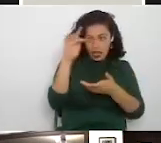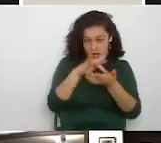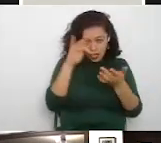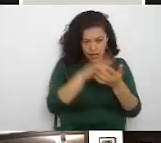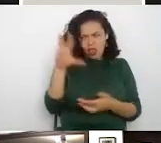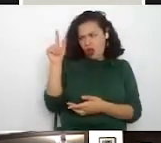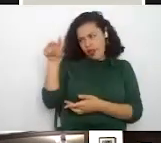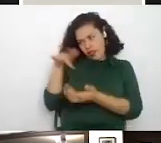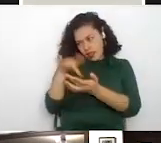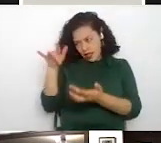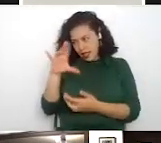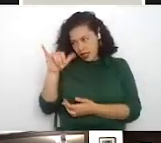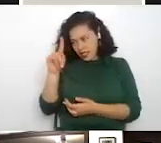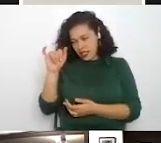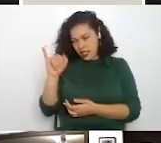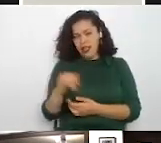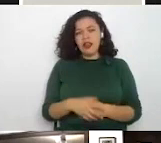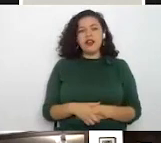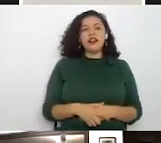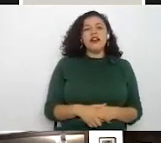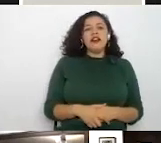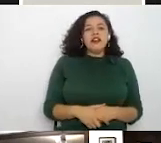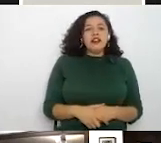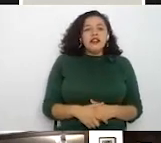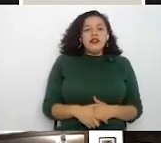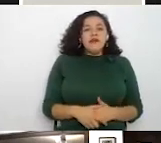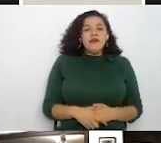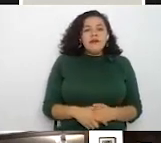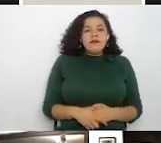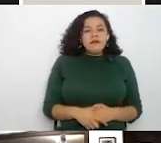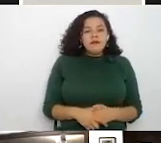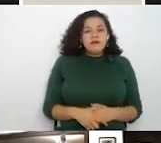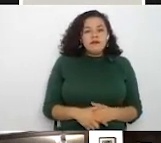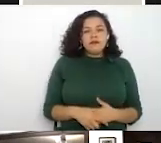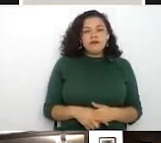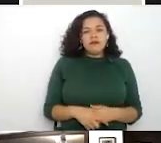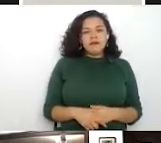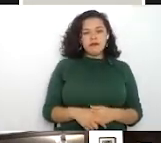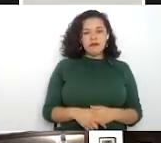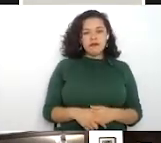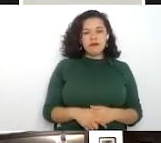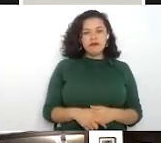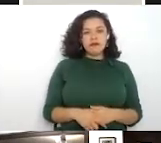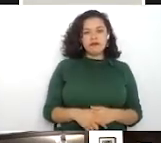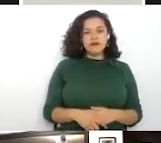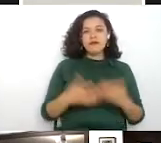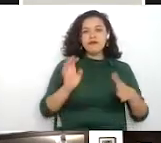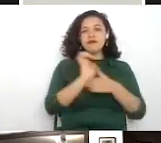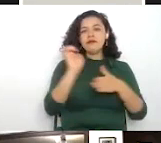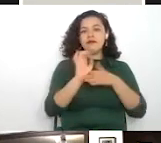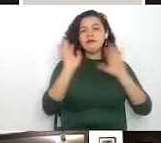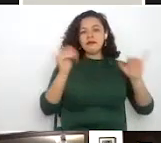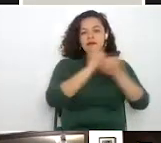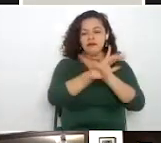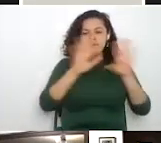contrario. Ok. Bien, entonces vamos ya a recopilar la información con las